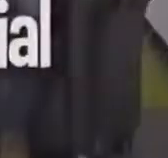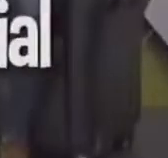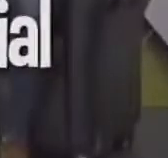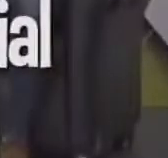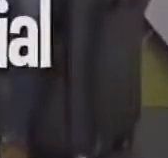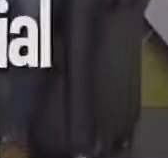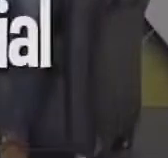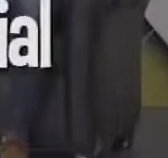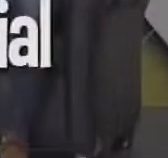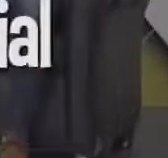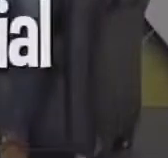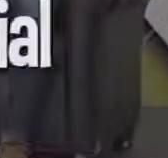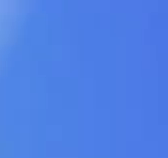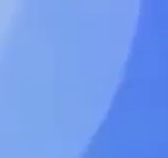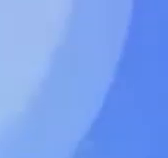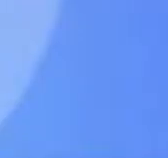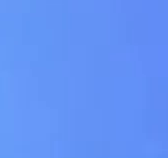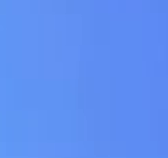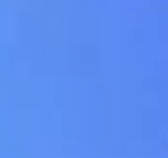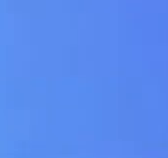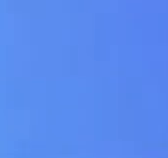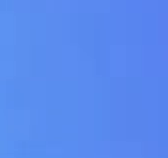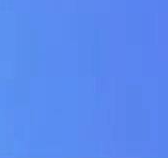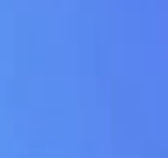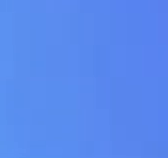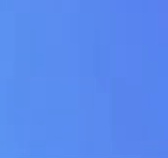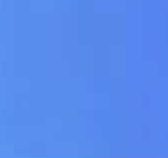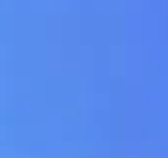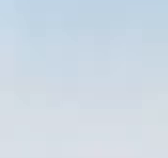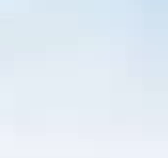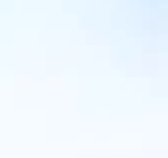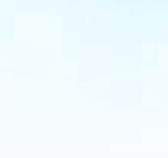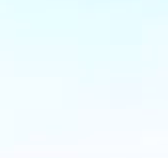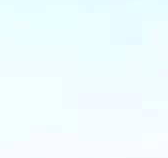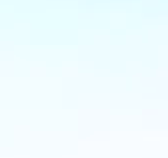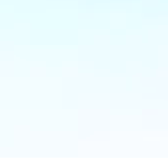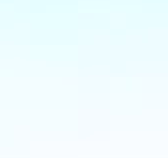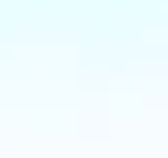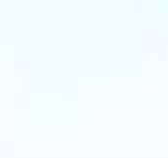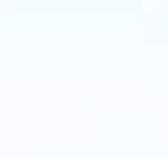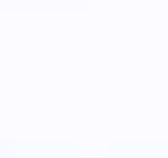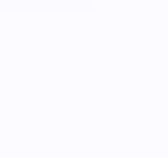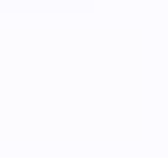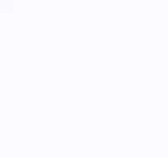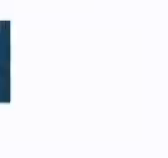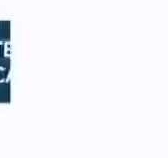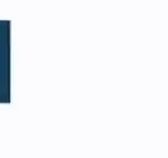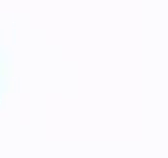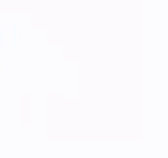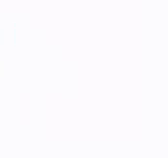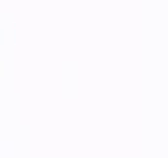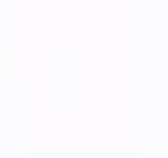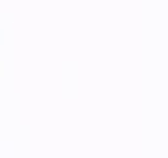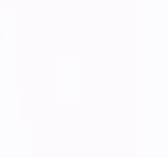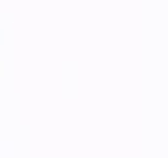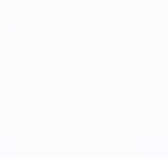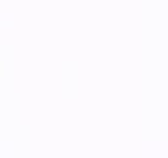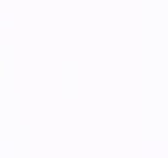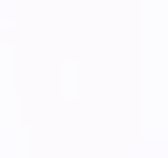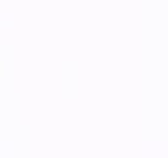apoyo psicosocial, esto y mucho más en Aprendo en Casa.